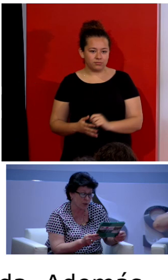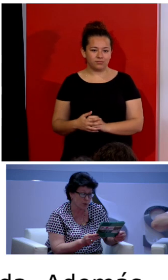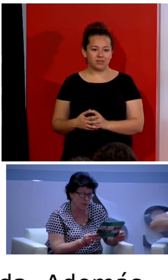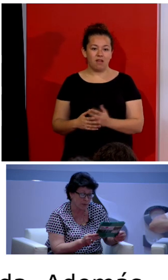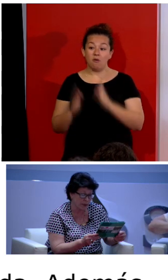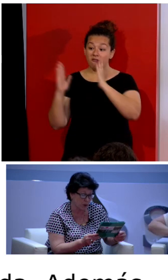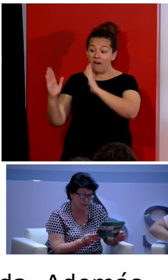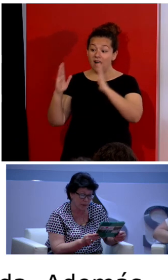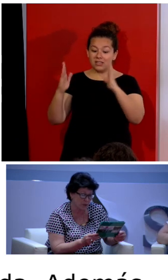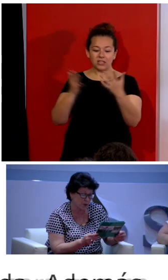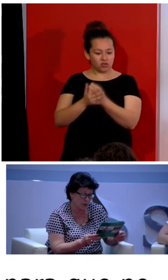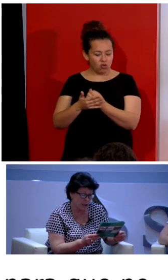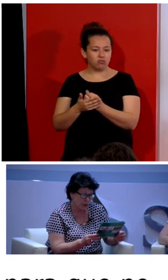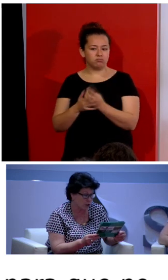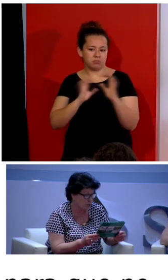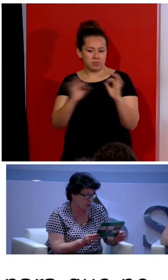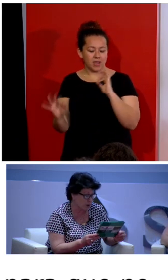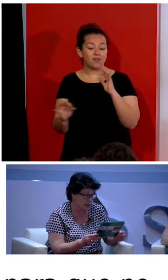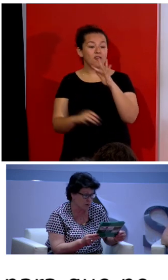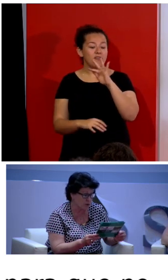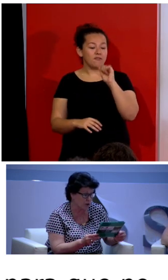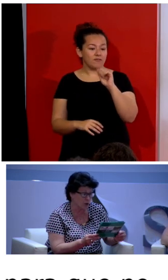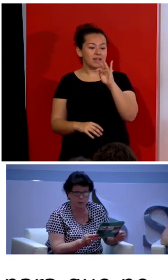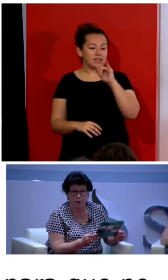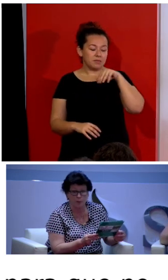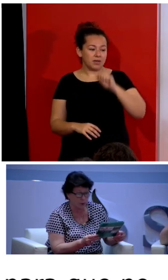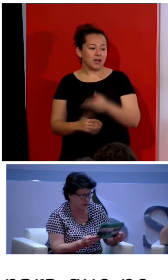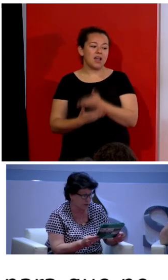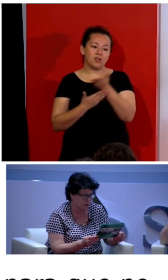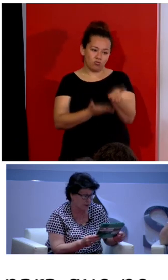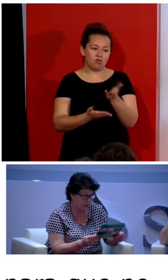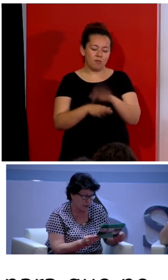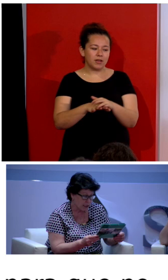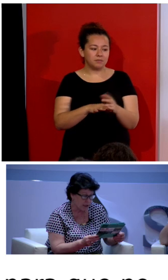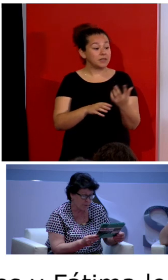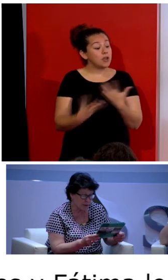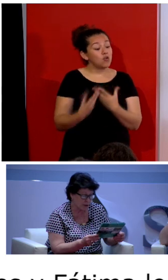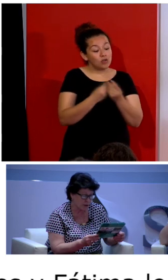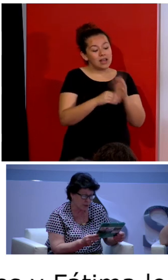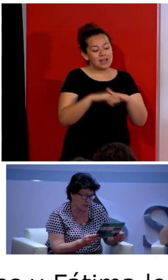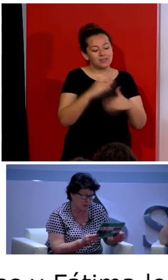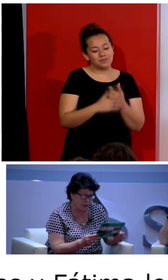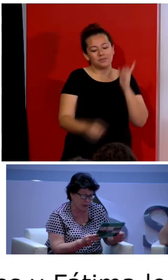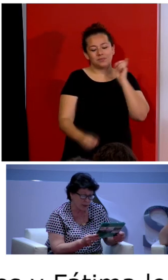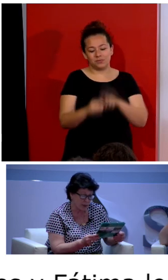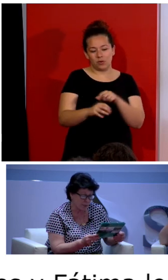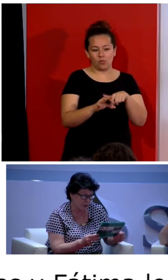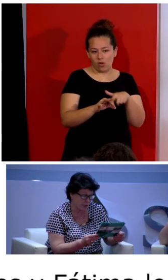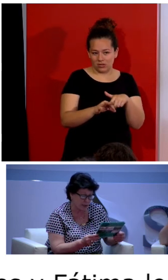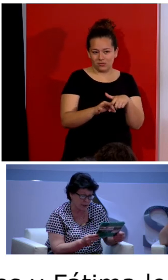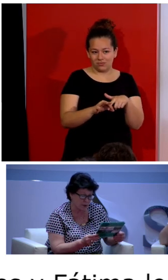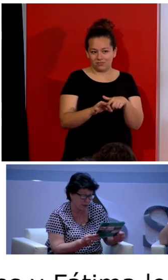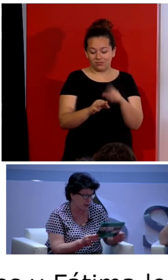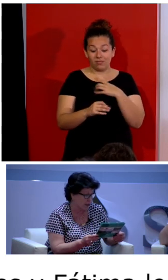Fátima le ayudó a preparar los méritos y estuvo con ella cuando se incorporó al puesto. El haber tenido una experiencia laboral